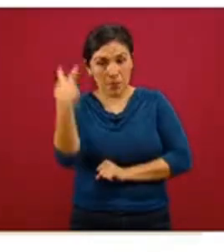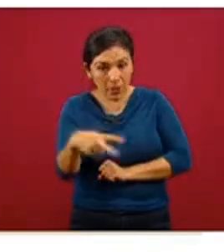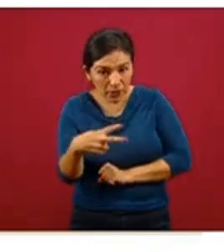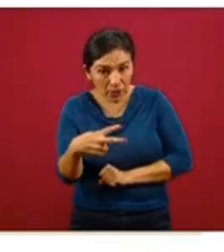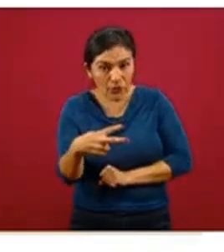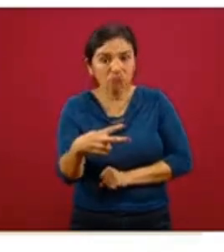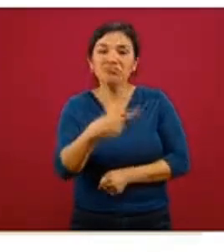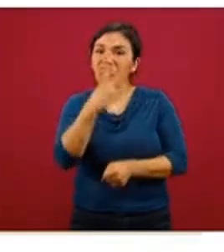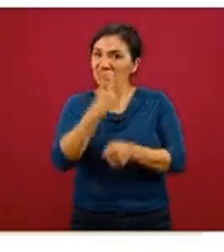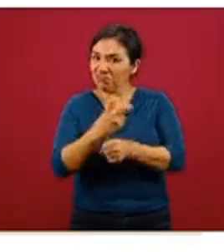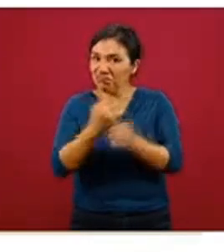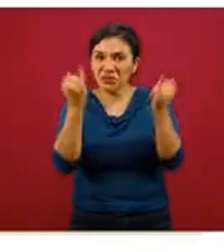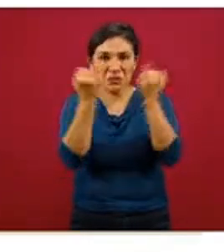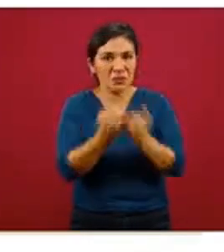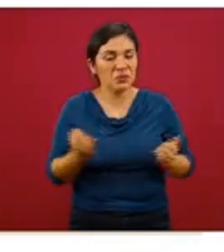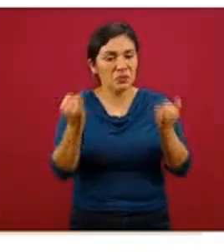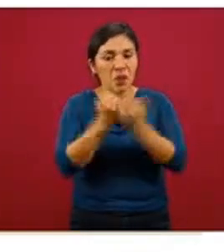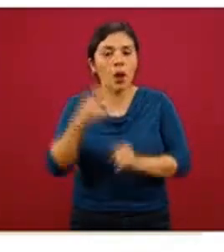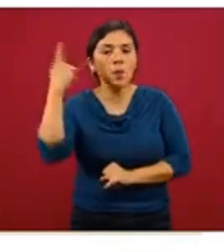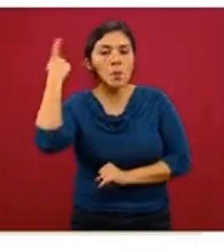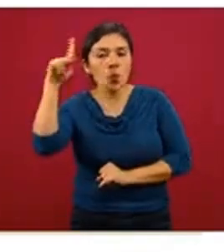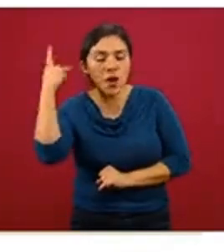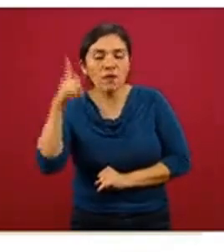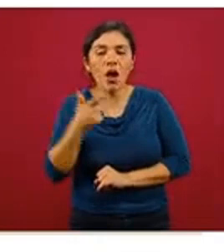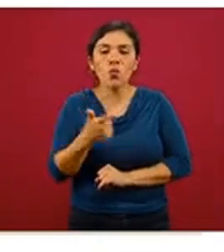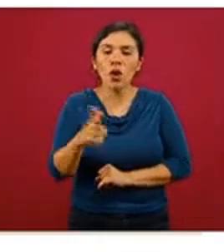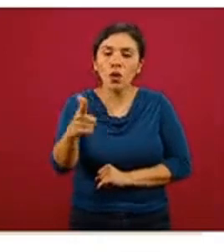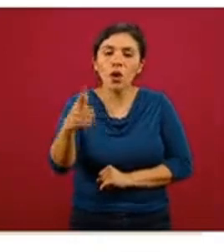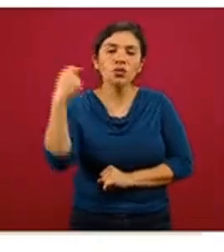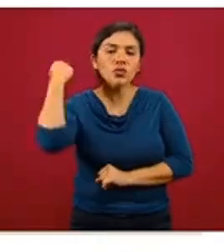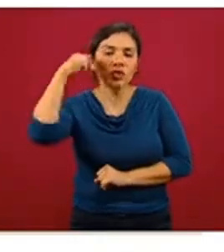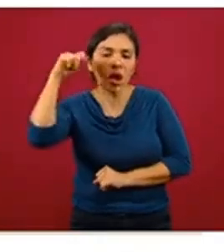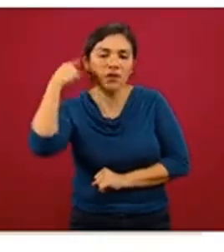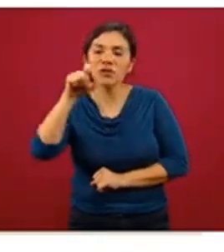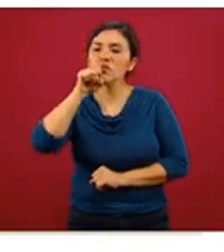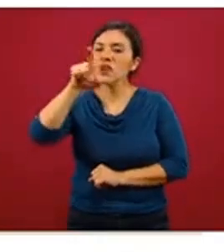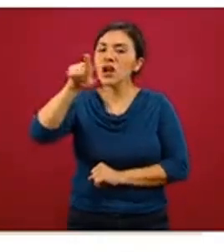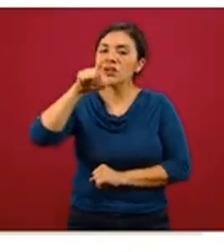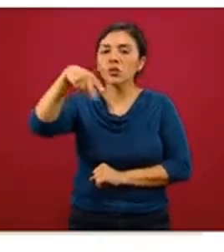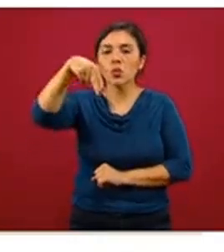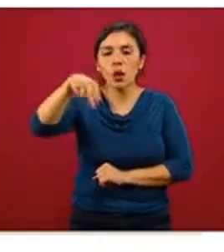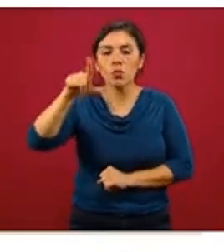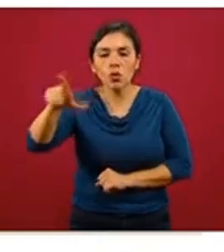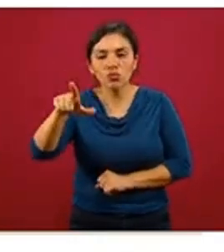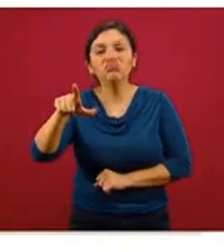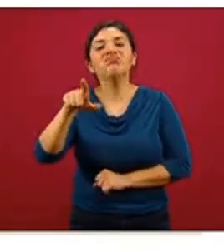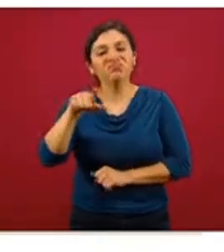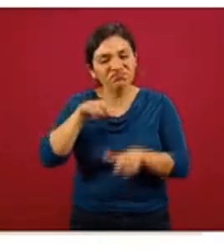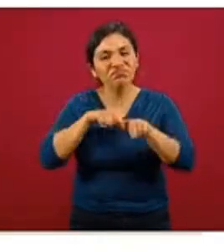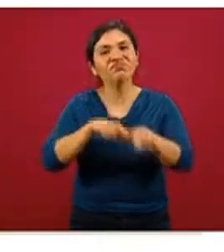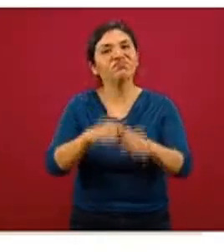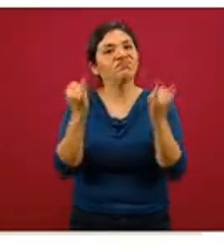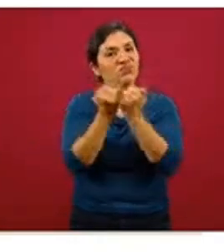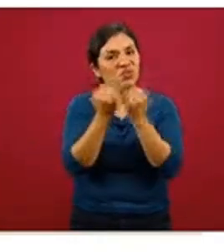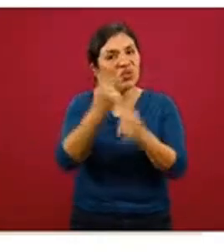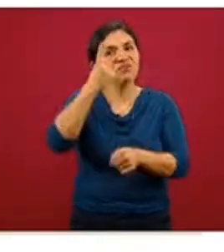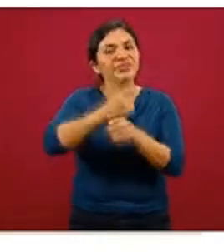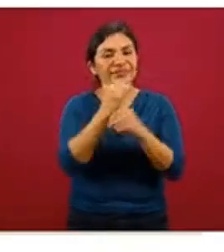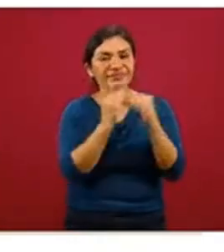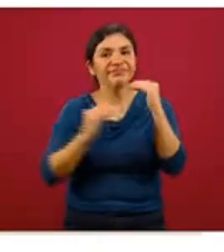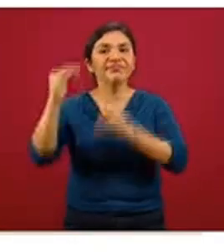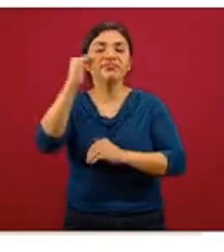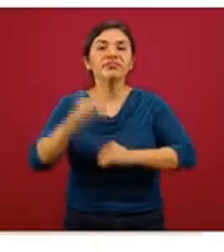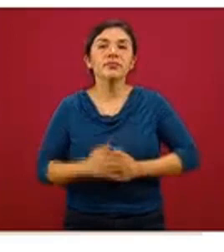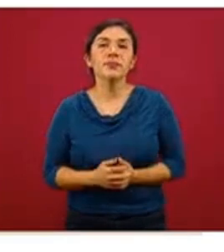Estado de México. Puebla, Guanajuato, Tabasco, Jalisco y Nuevo León están también en esos primeros lugares. Veamos